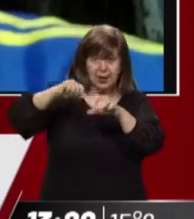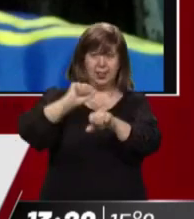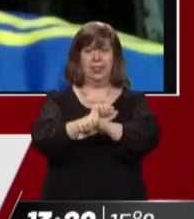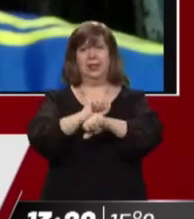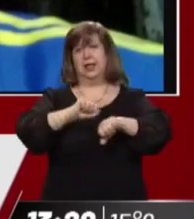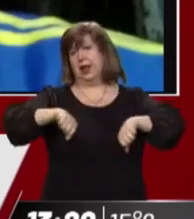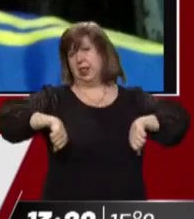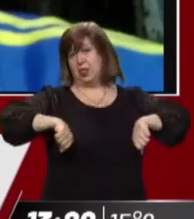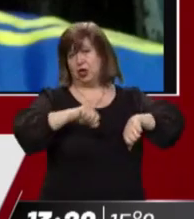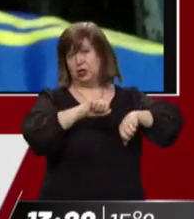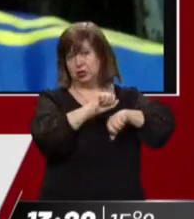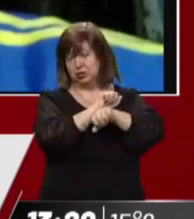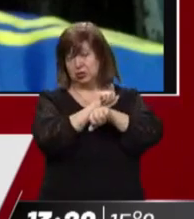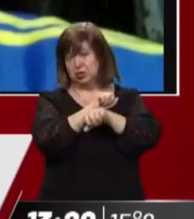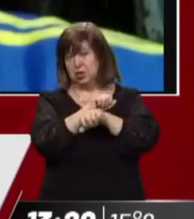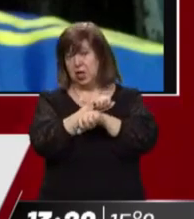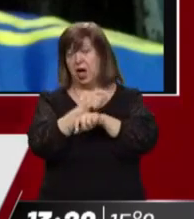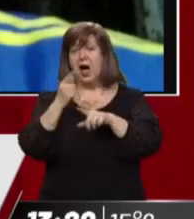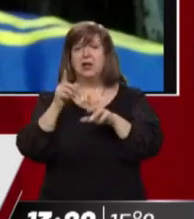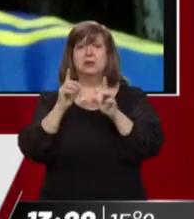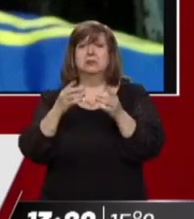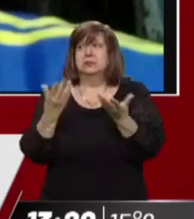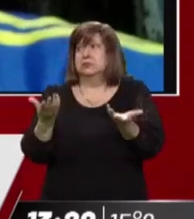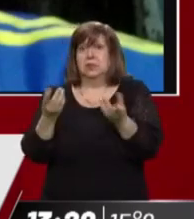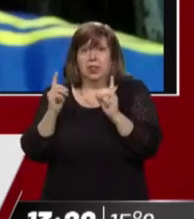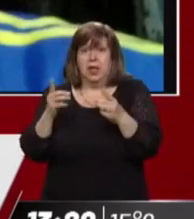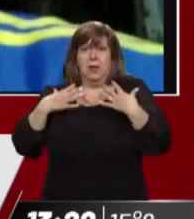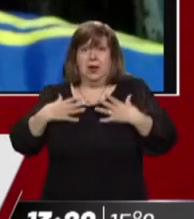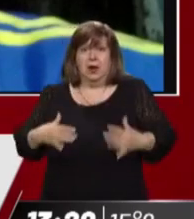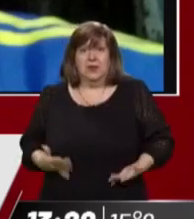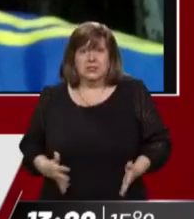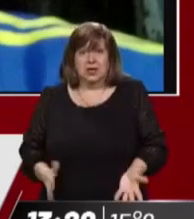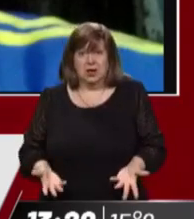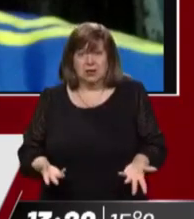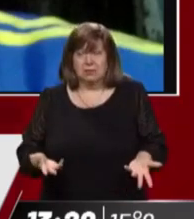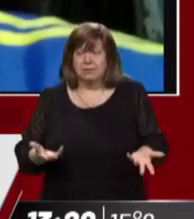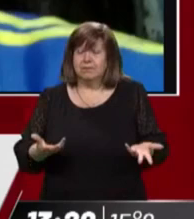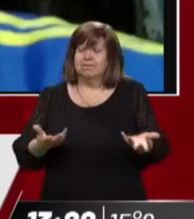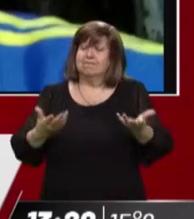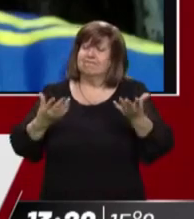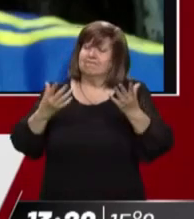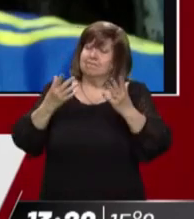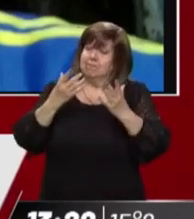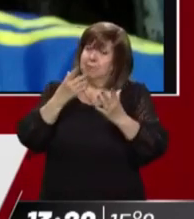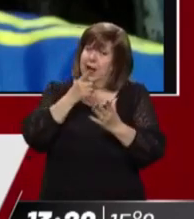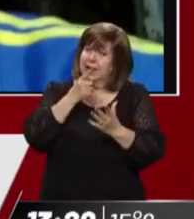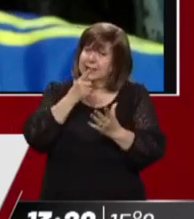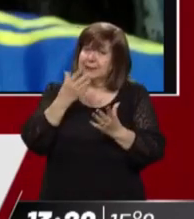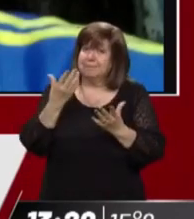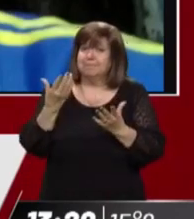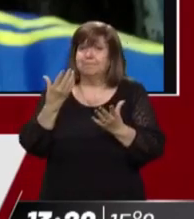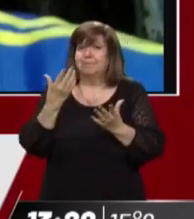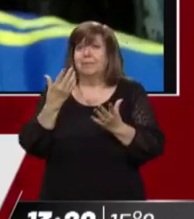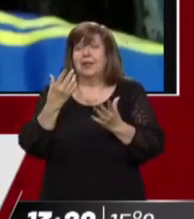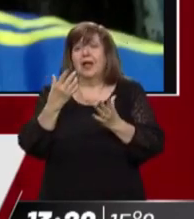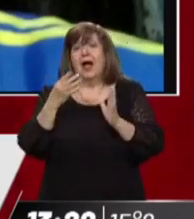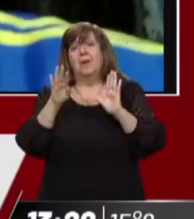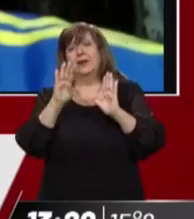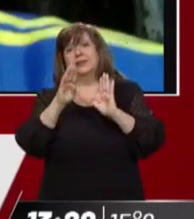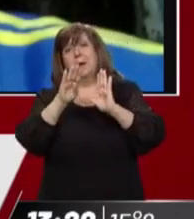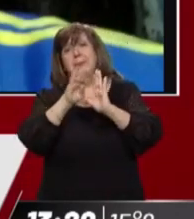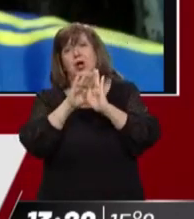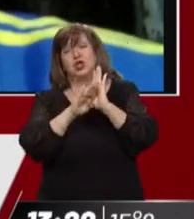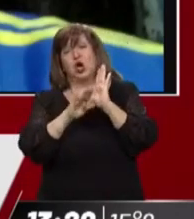se supone que ahí los revisan totalmente bueno puede pasar esto los protocolos de seguridad